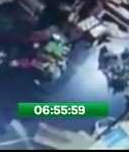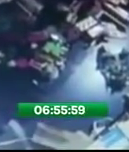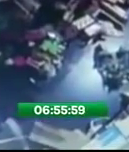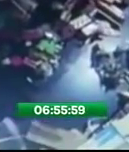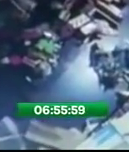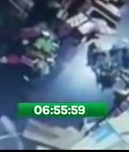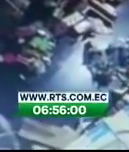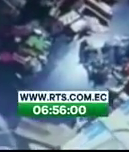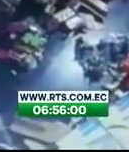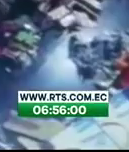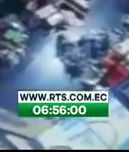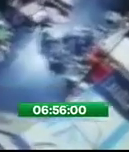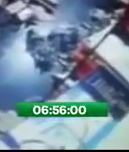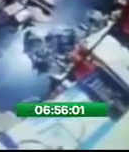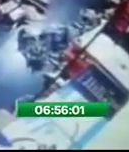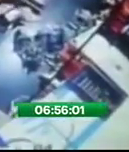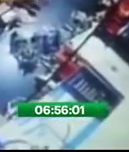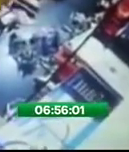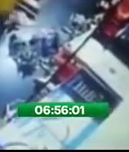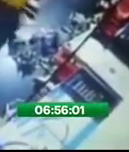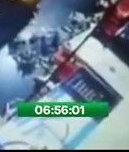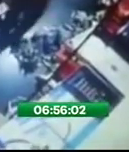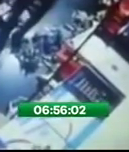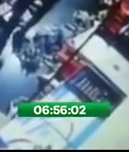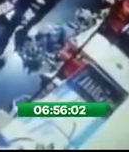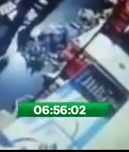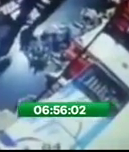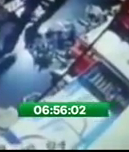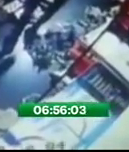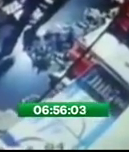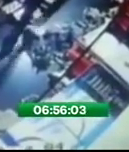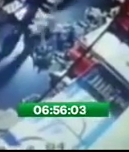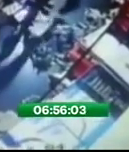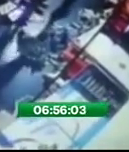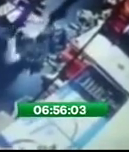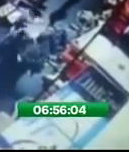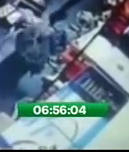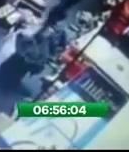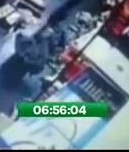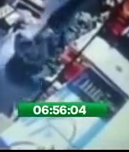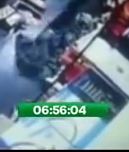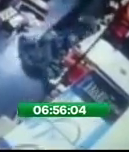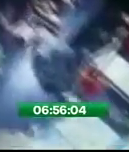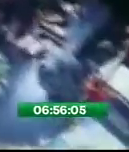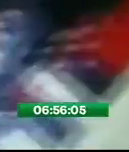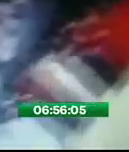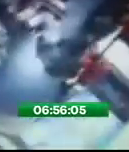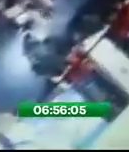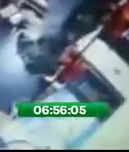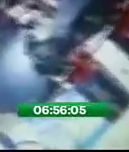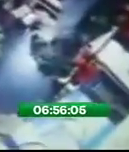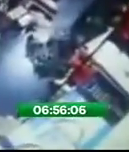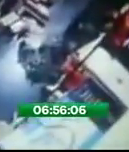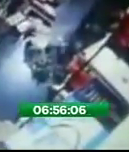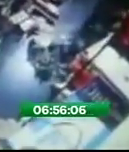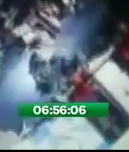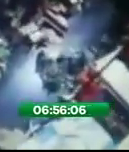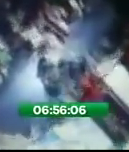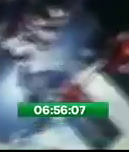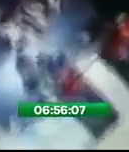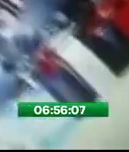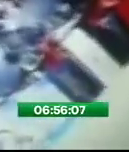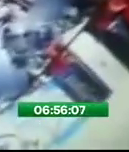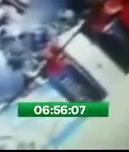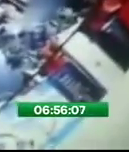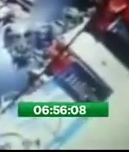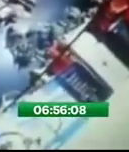de destruirnos nuestra gana de trabajar. Oye, y él dice, bueno, aquí me voy a tapar para que no me vean. Pues ya sabe, ya le dieron hace rato la cámara del otro ángulo, pues